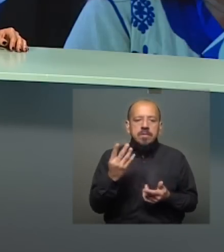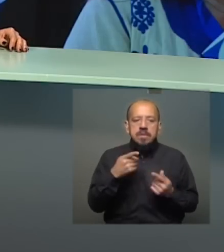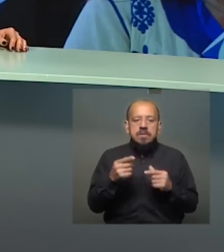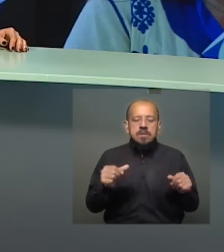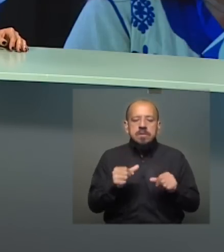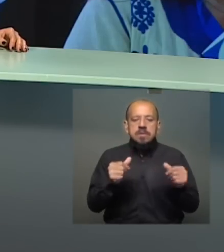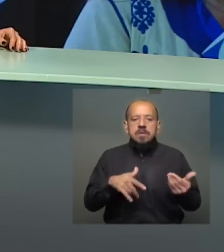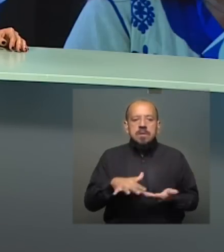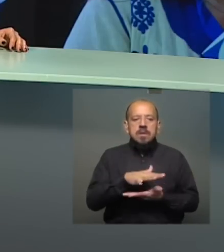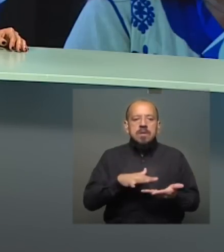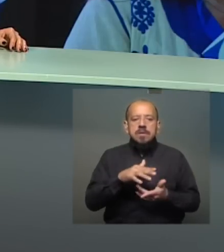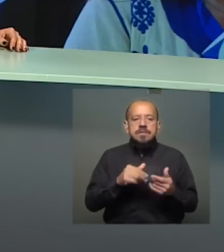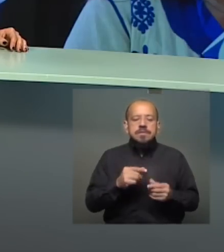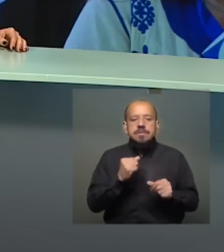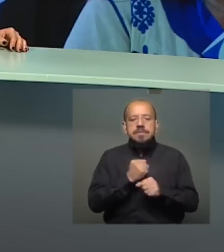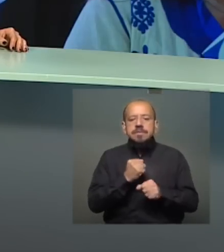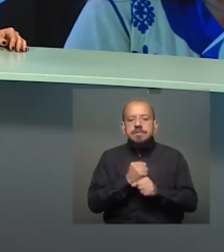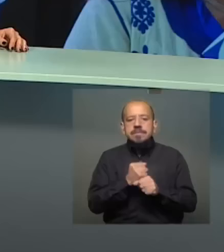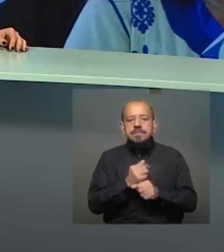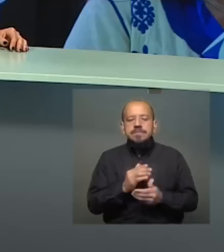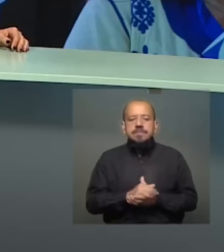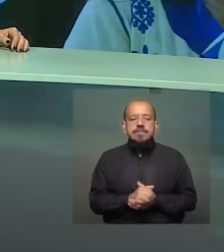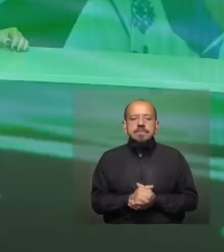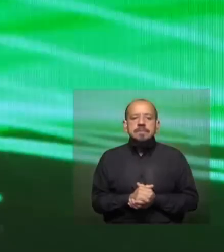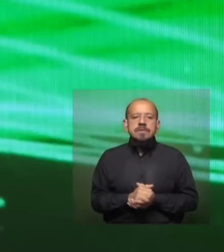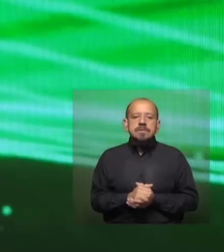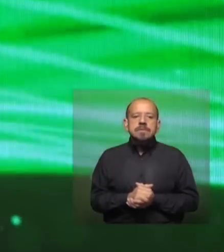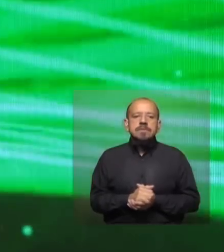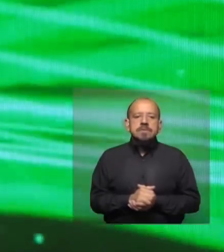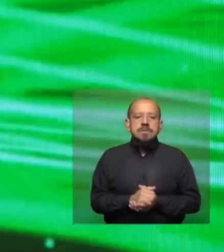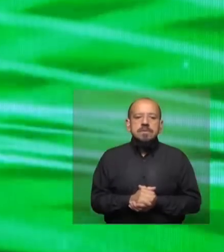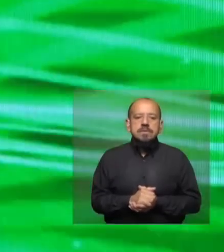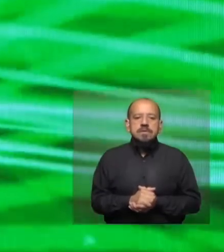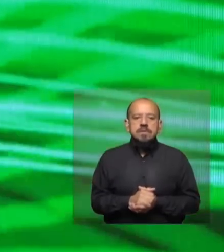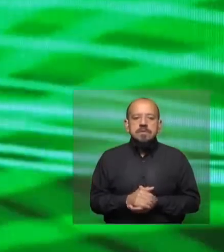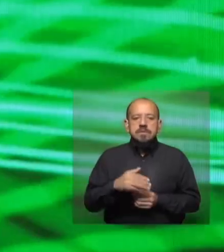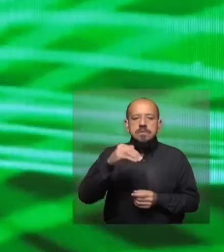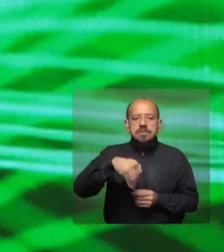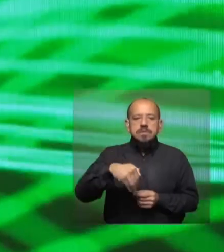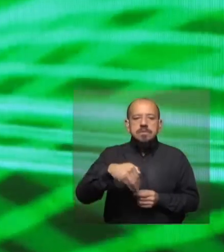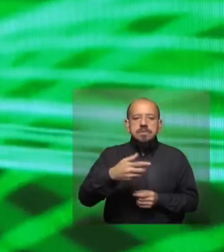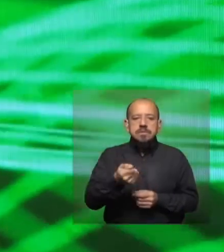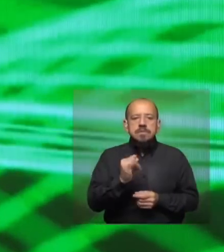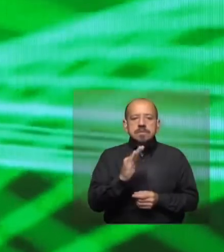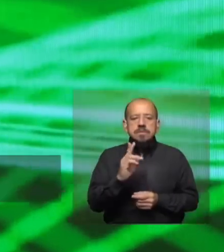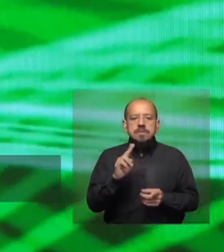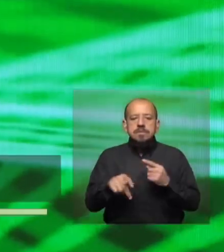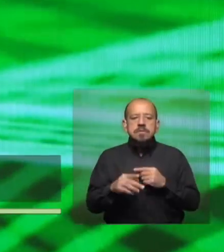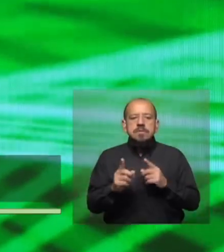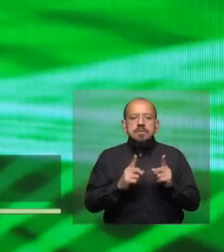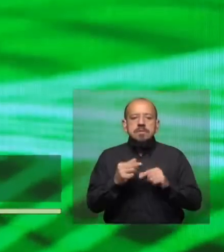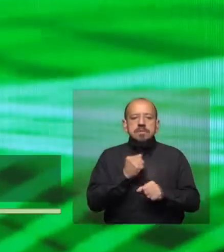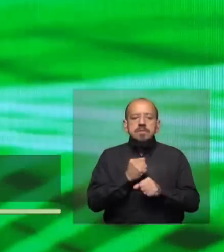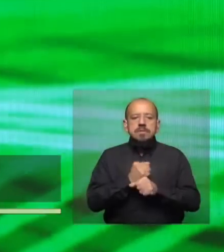creación del espacio de coworking llamado espacio maipú hacer esa opción para aquellos que